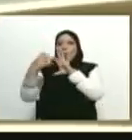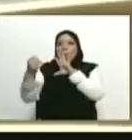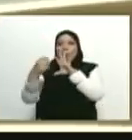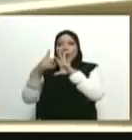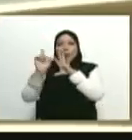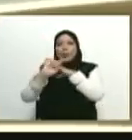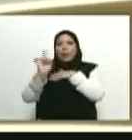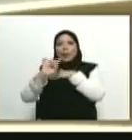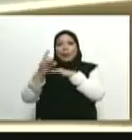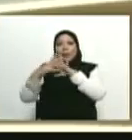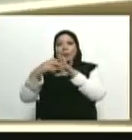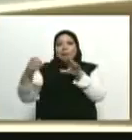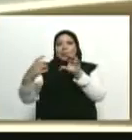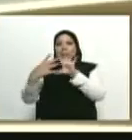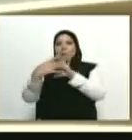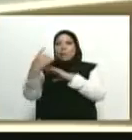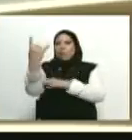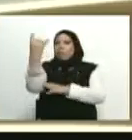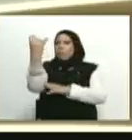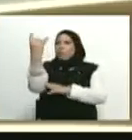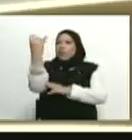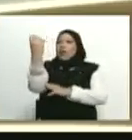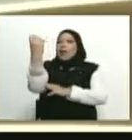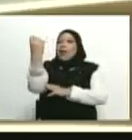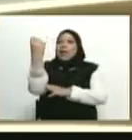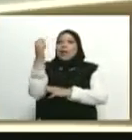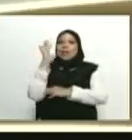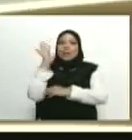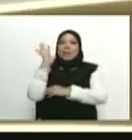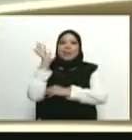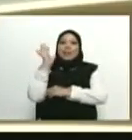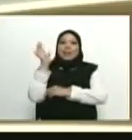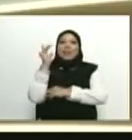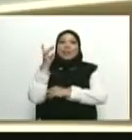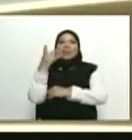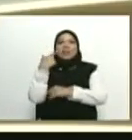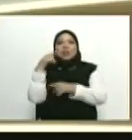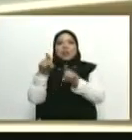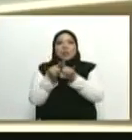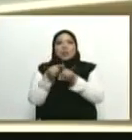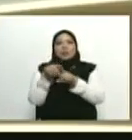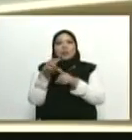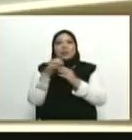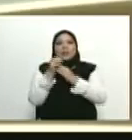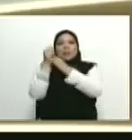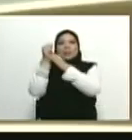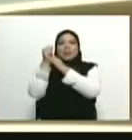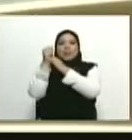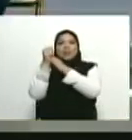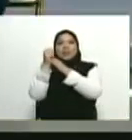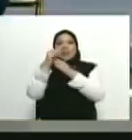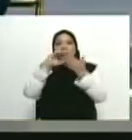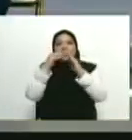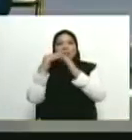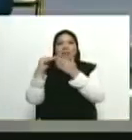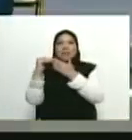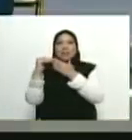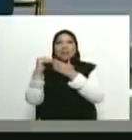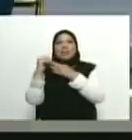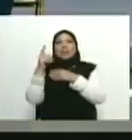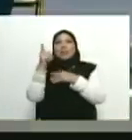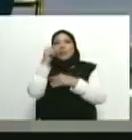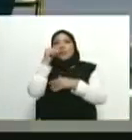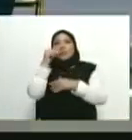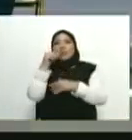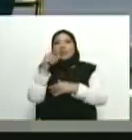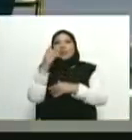¿ah? No es Photoshop, es Orlin, líder de Punta Cardón. También está